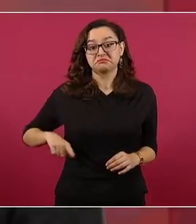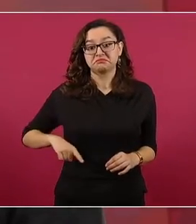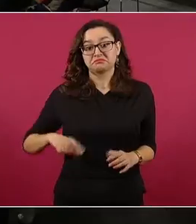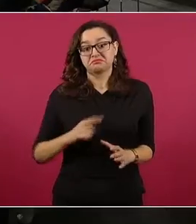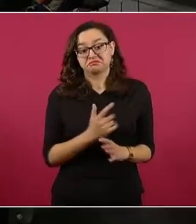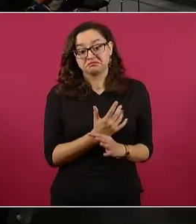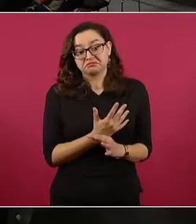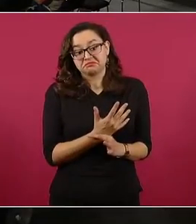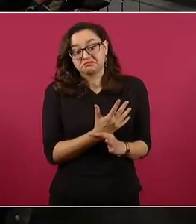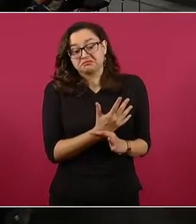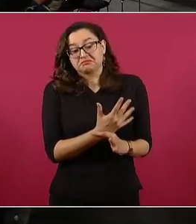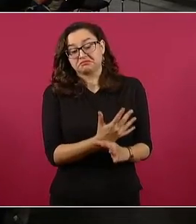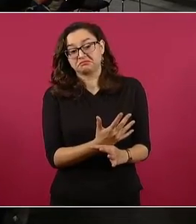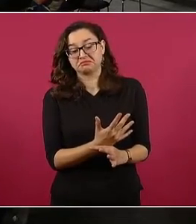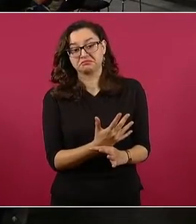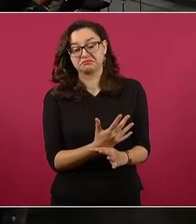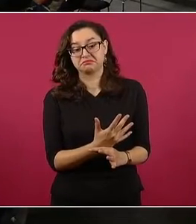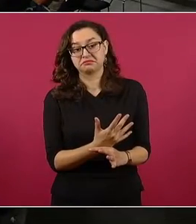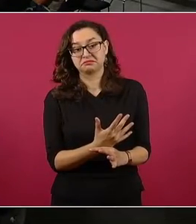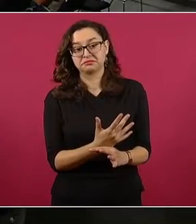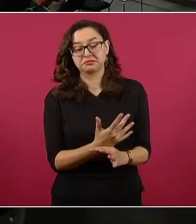que los